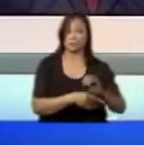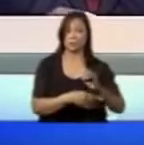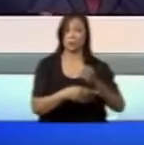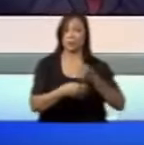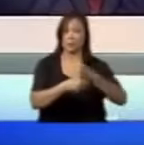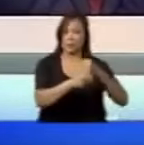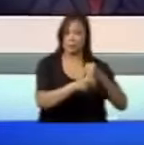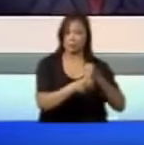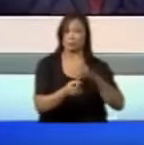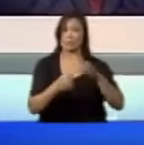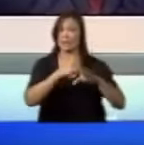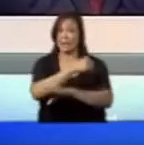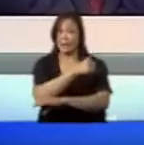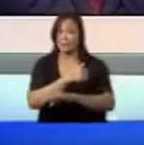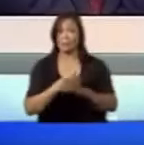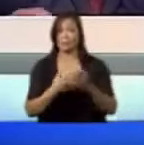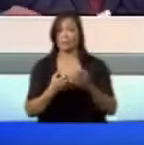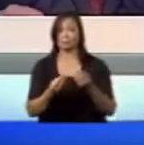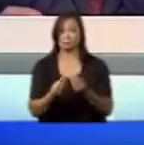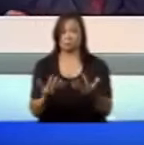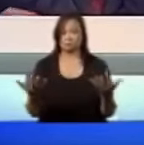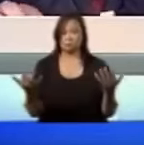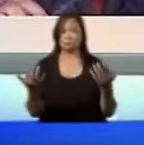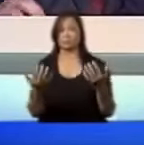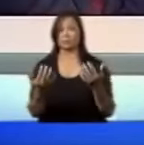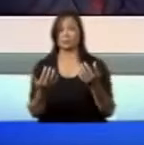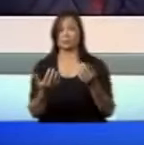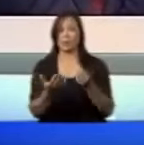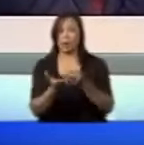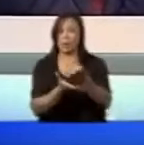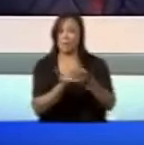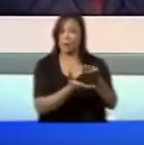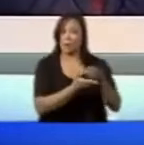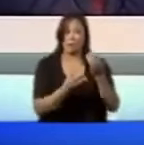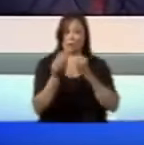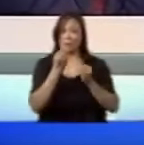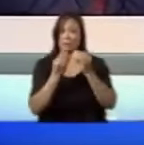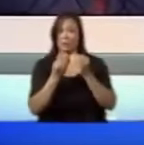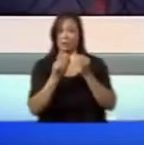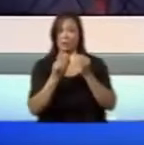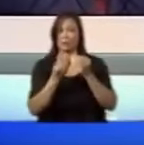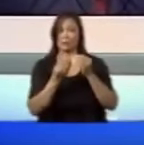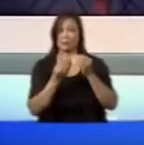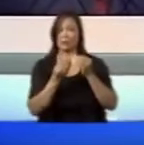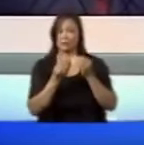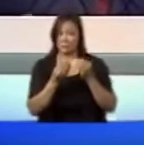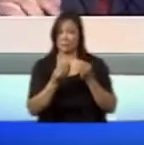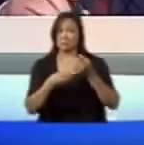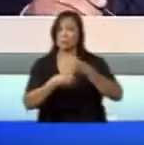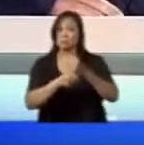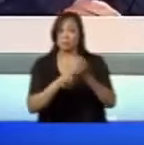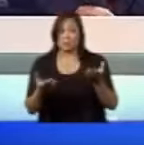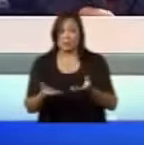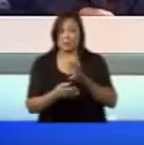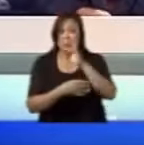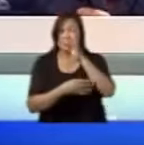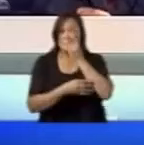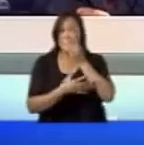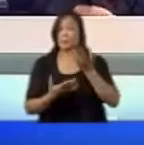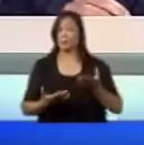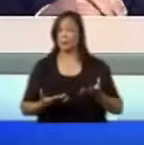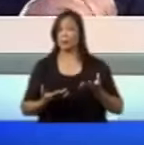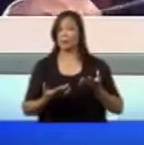de la producción agrícola y del consumo de alimentos de la producción agropecuaria se produce en la República